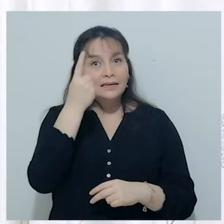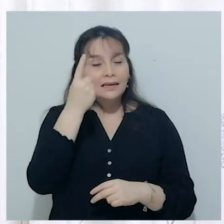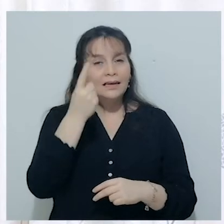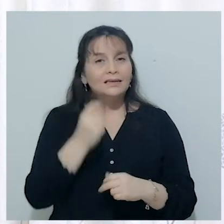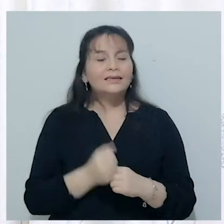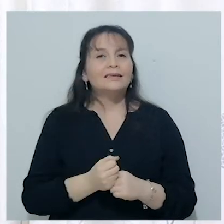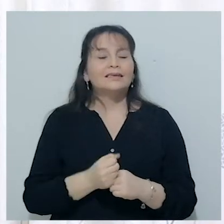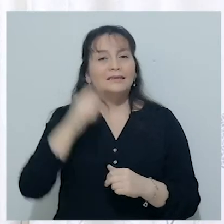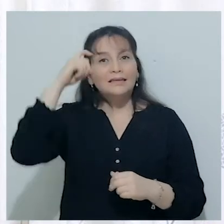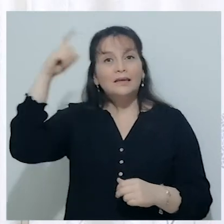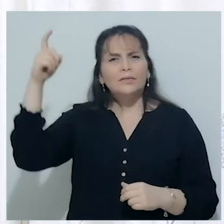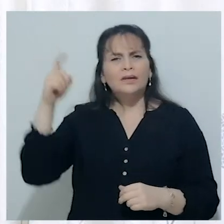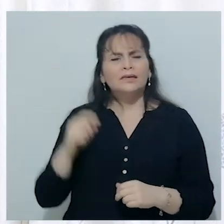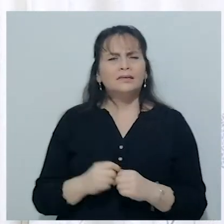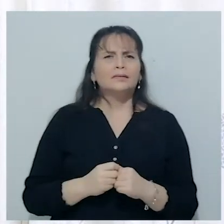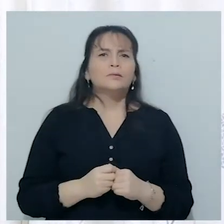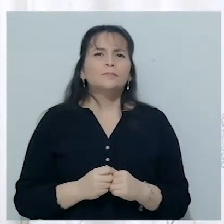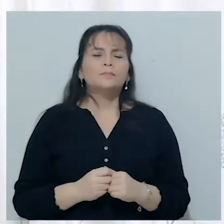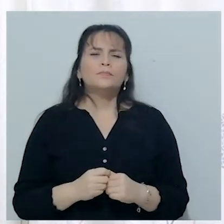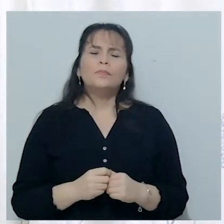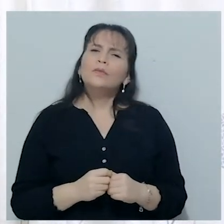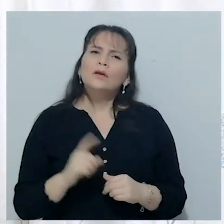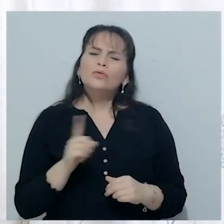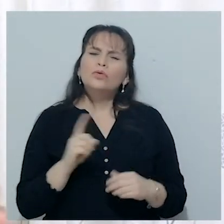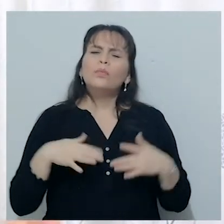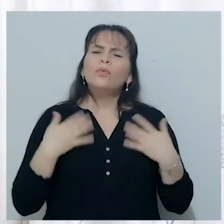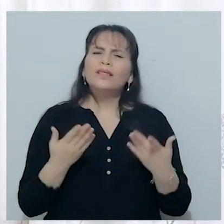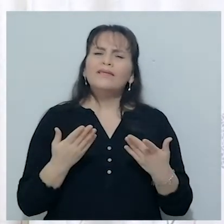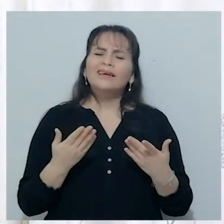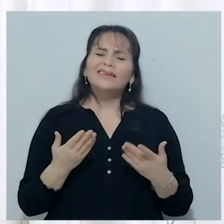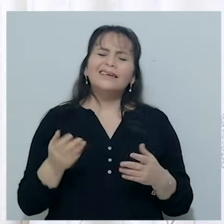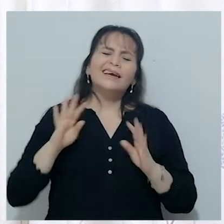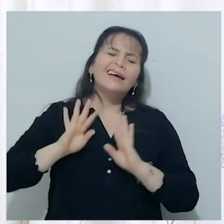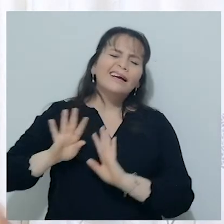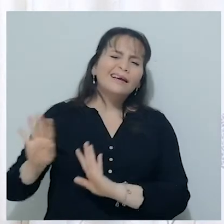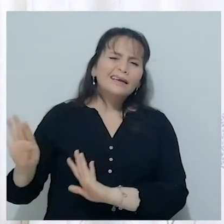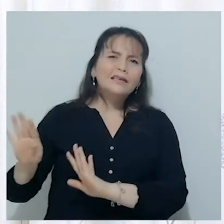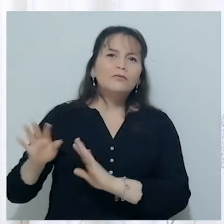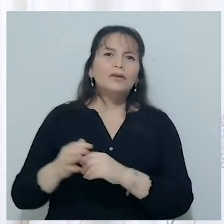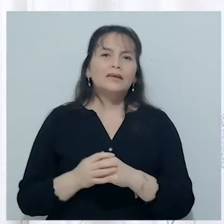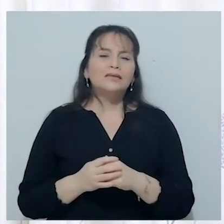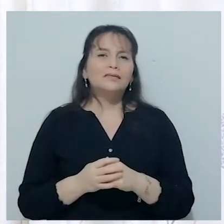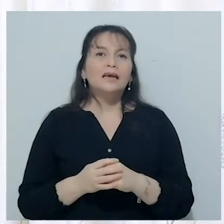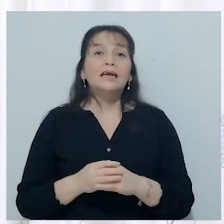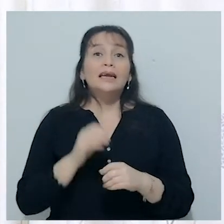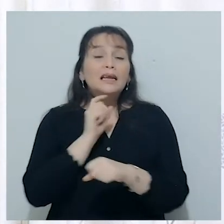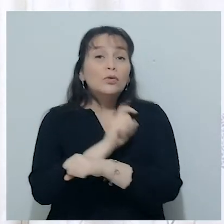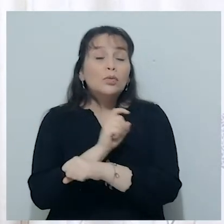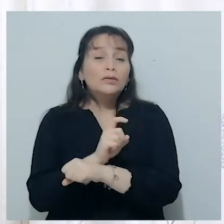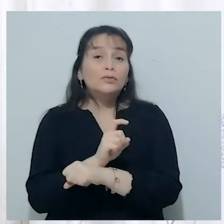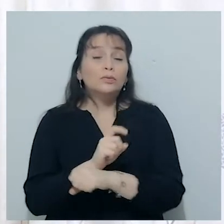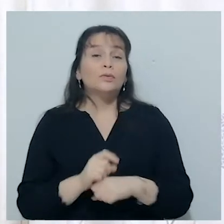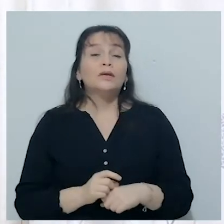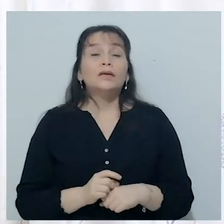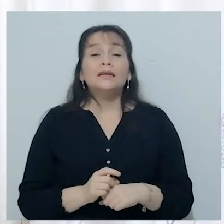tomar decisiones sabias. No puede haber pasividad, no puede haber indiferencia en